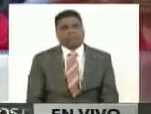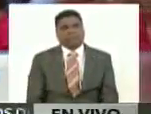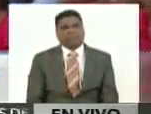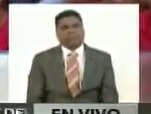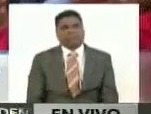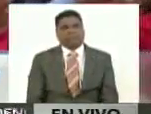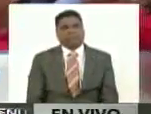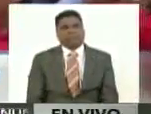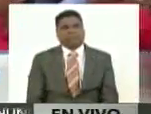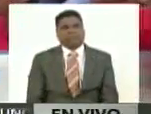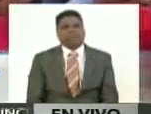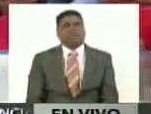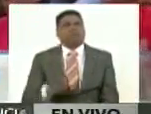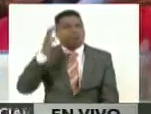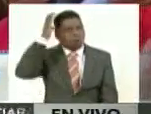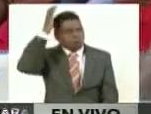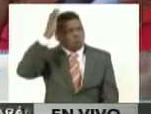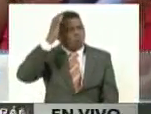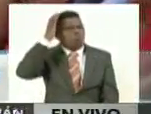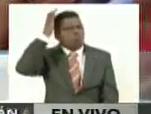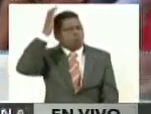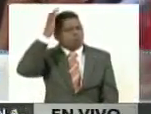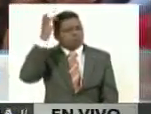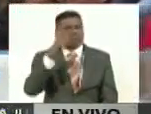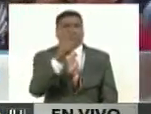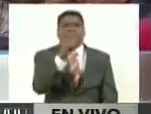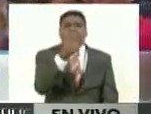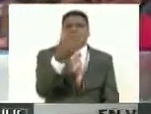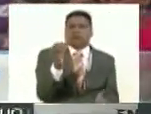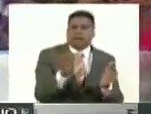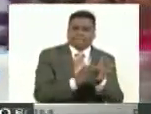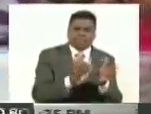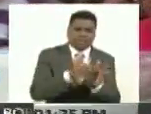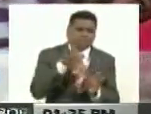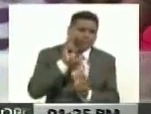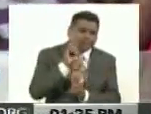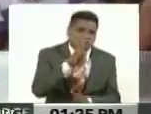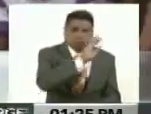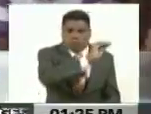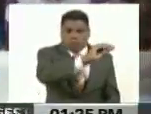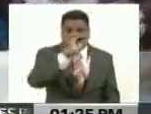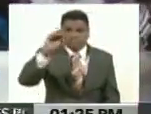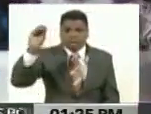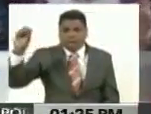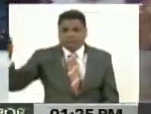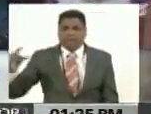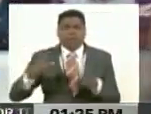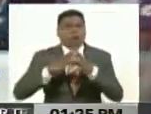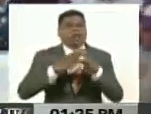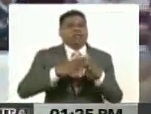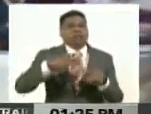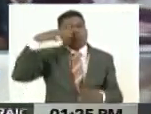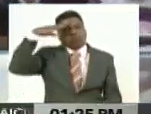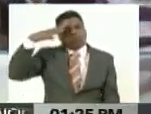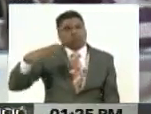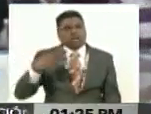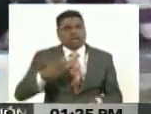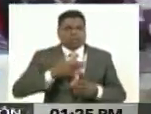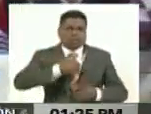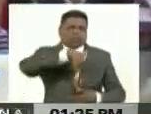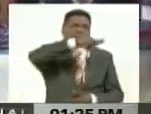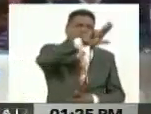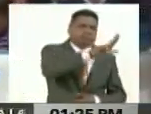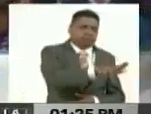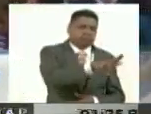En un acto de conciencia, pocas veces visto, le hizo un llamado a todos los soldados para deponer las